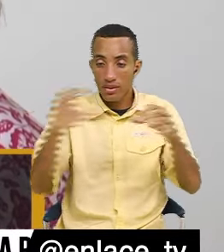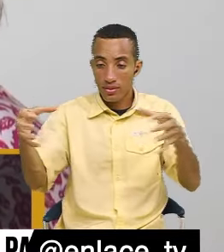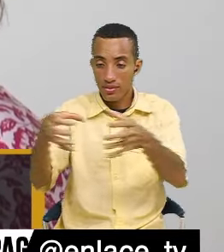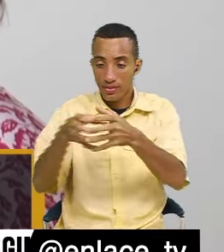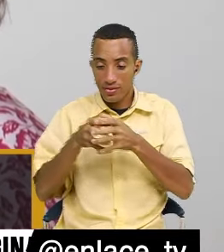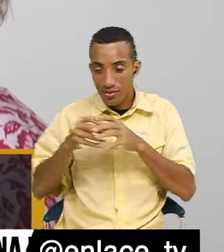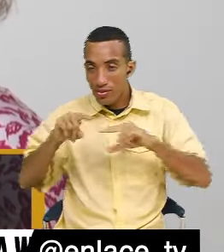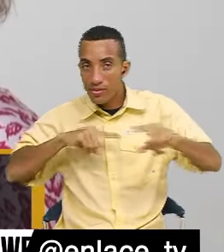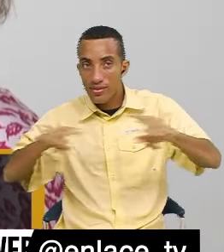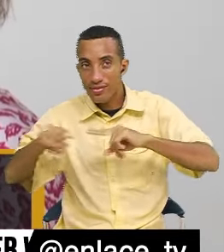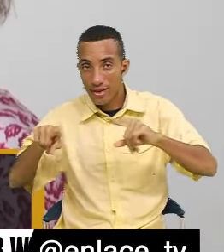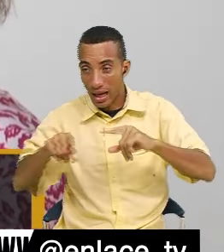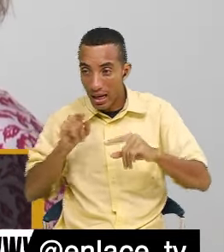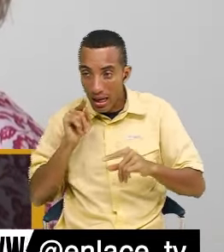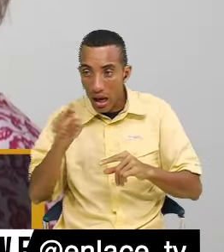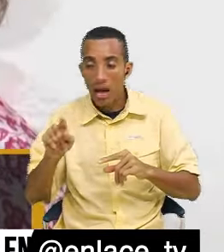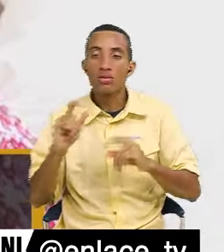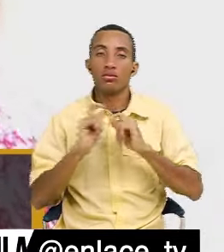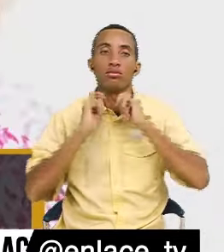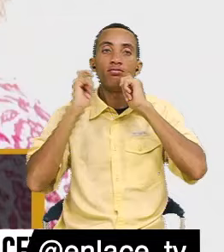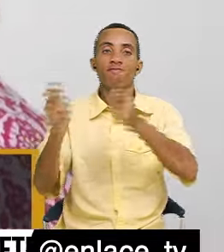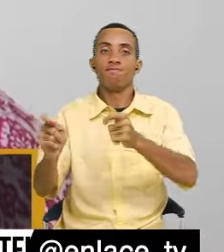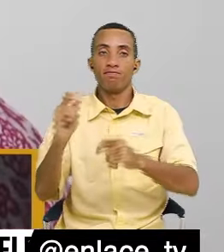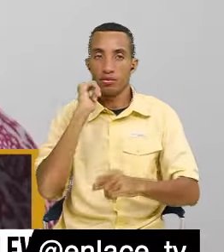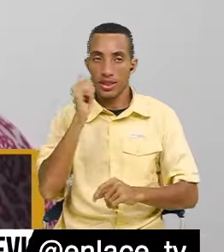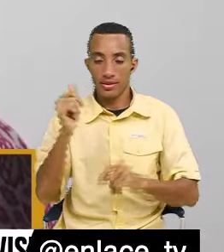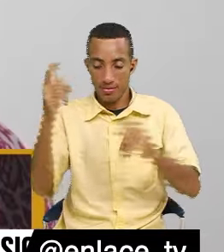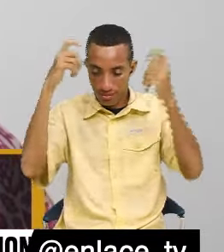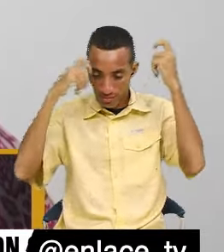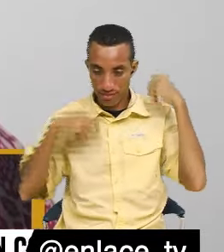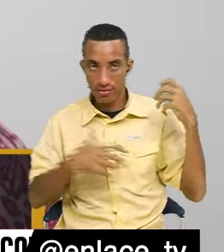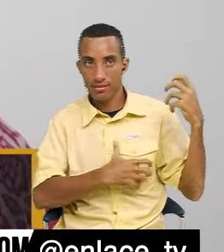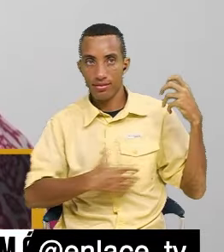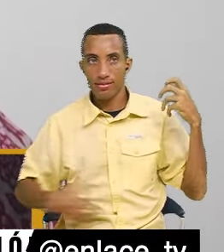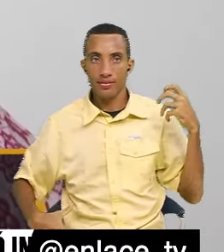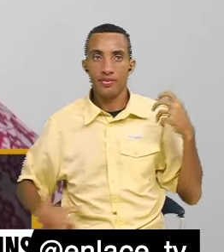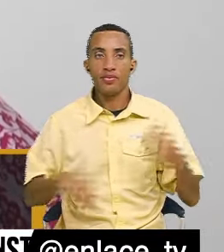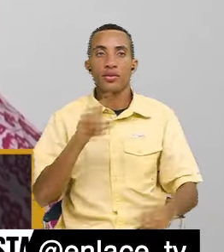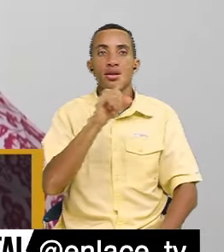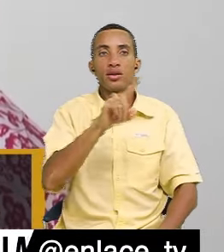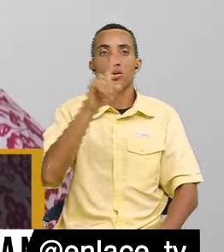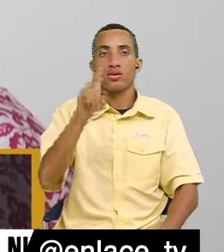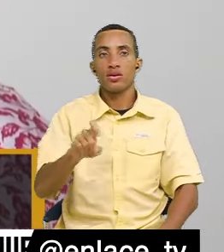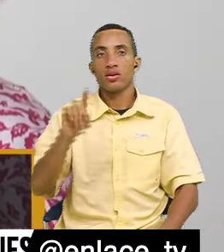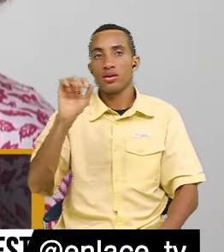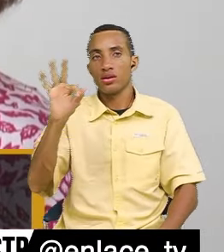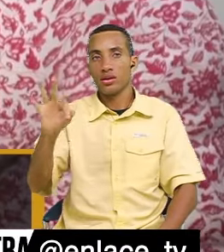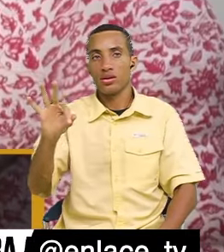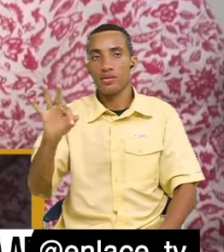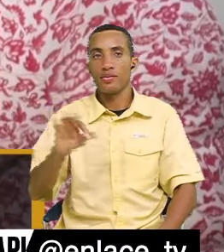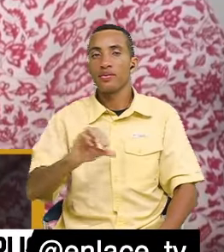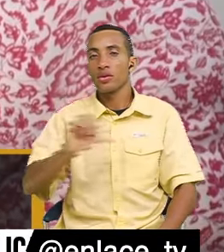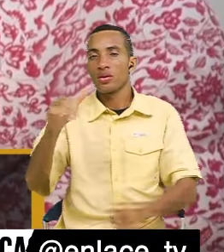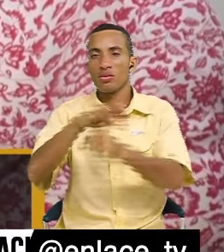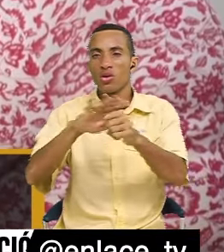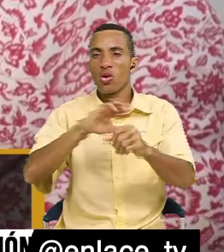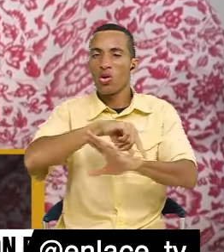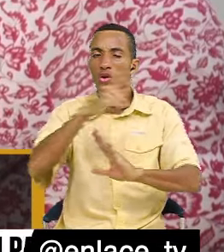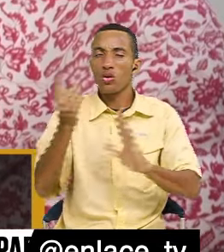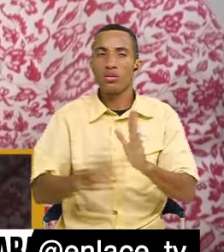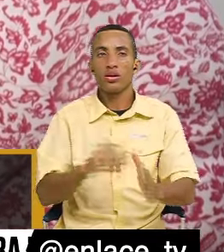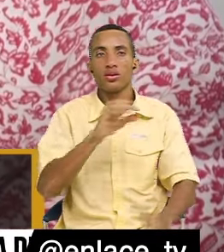dignatarios y sobre todo que son en primer grado. Se posesionan 163 de las 317. En los próximos